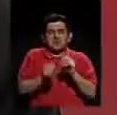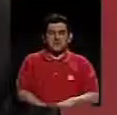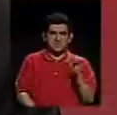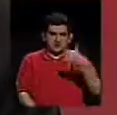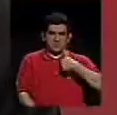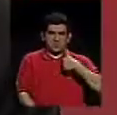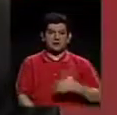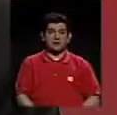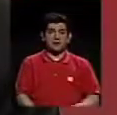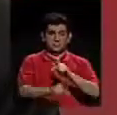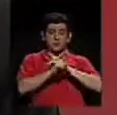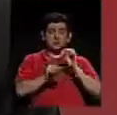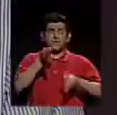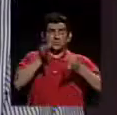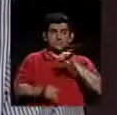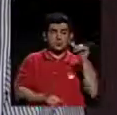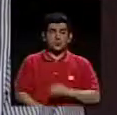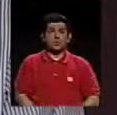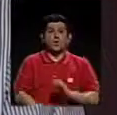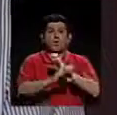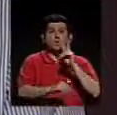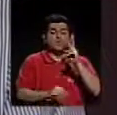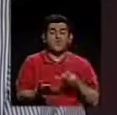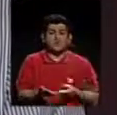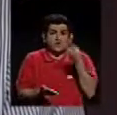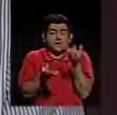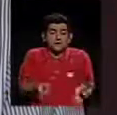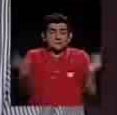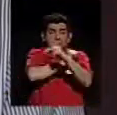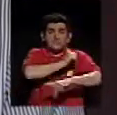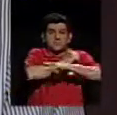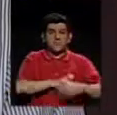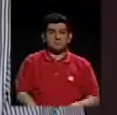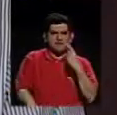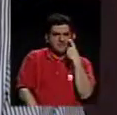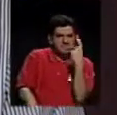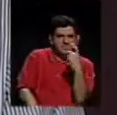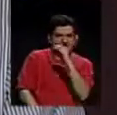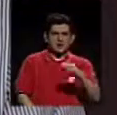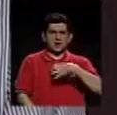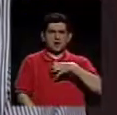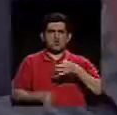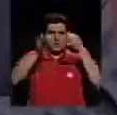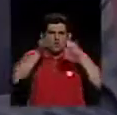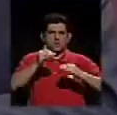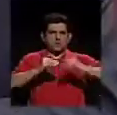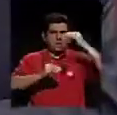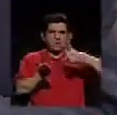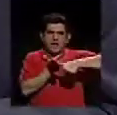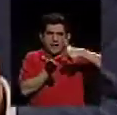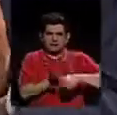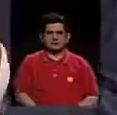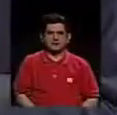su resguardo la justicia misma, custodia nada menos que 2 tesoros de nuestra patria, la Fiscalía y el propio Tribunal Supremo de Elecciones. En